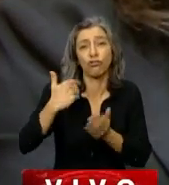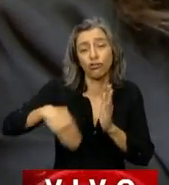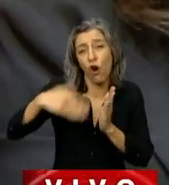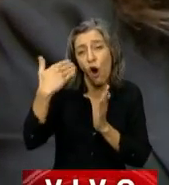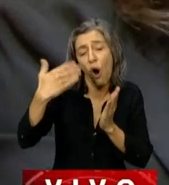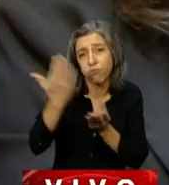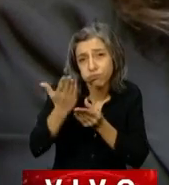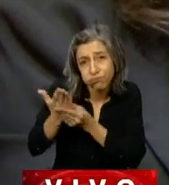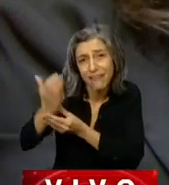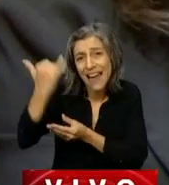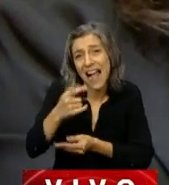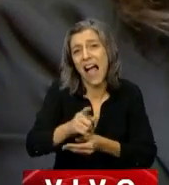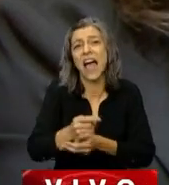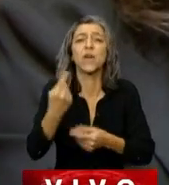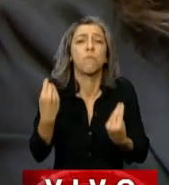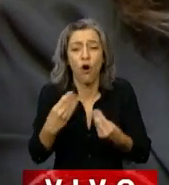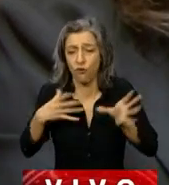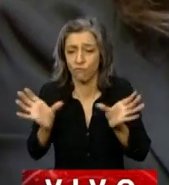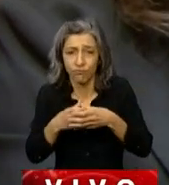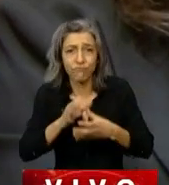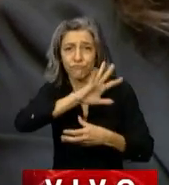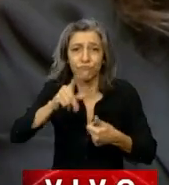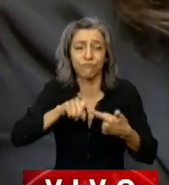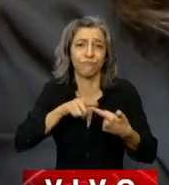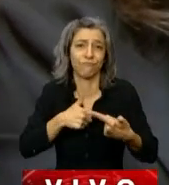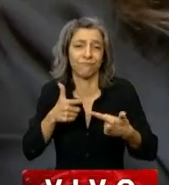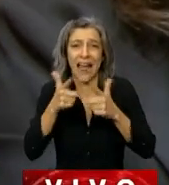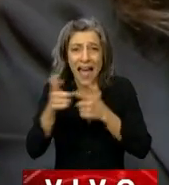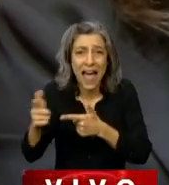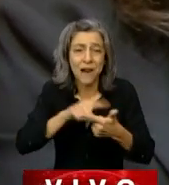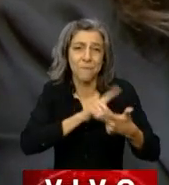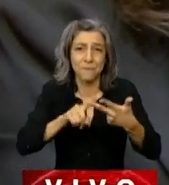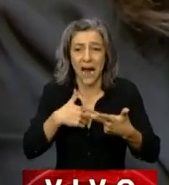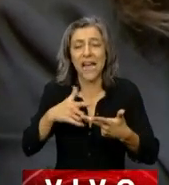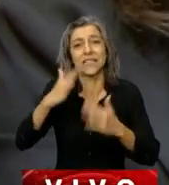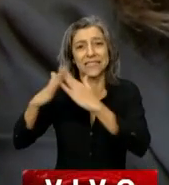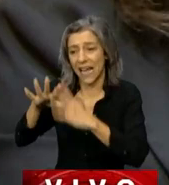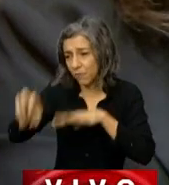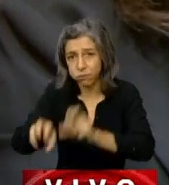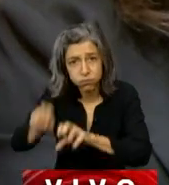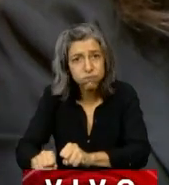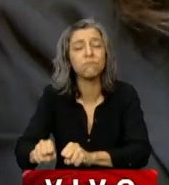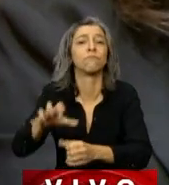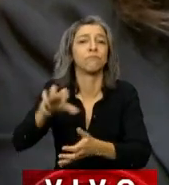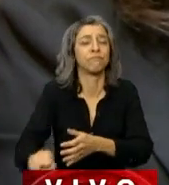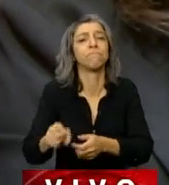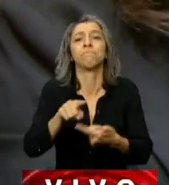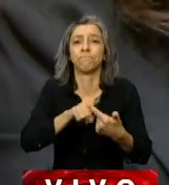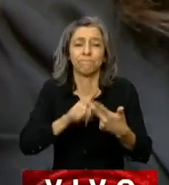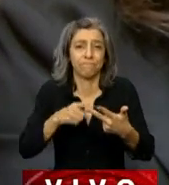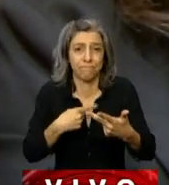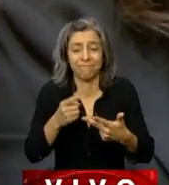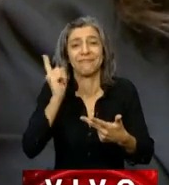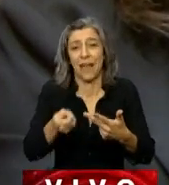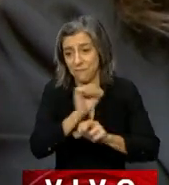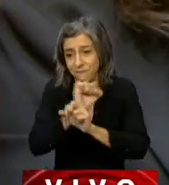carátulas, hurtos reiterados, robo en banda, participación criminal en rombo de banda, usurpación de propiedad, privación ilegítima de la